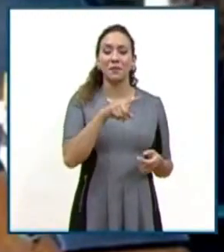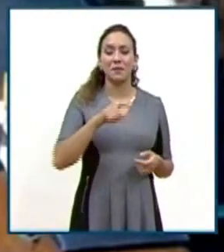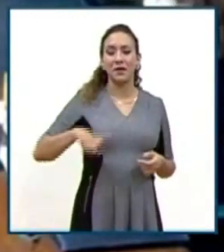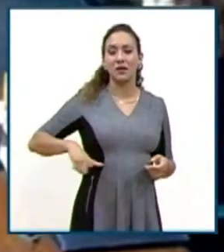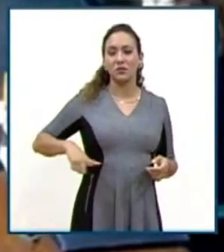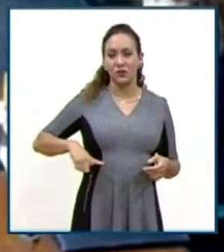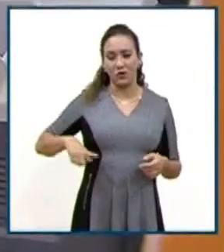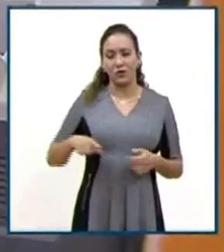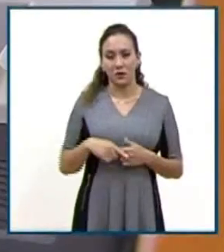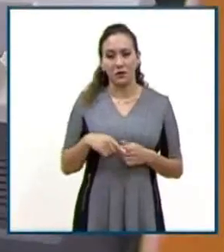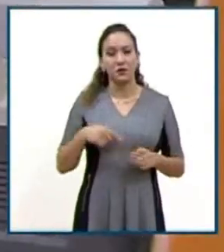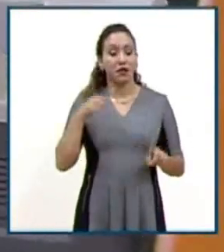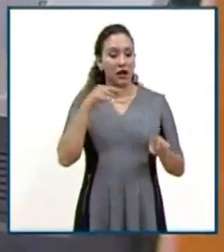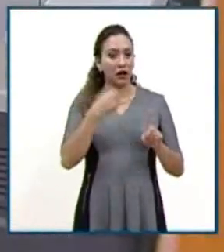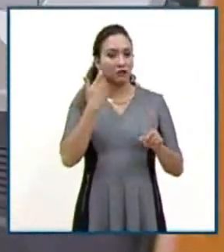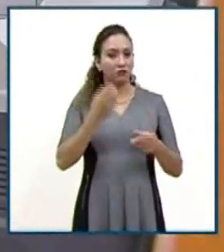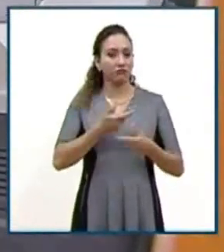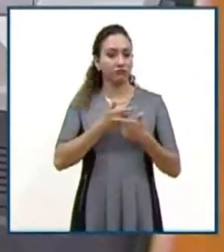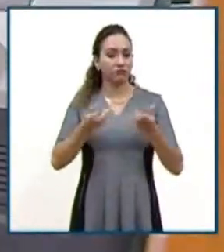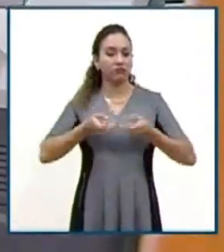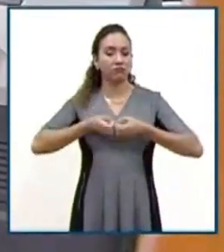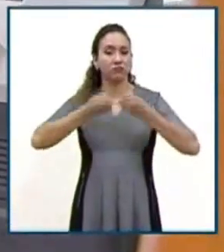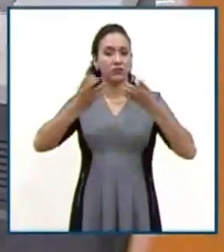pero no ciertamente respecto de los derechos